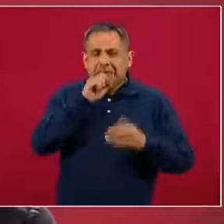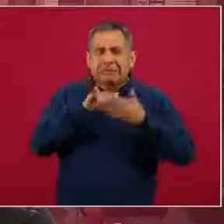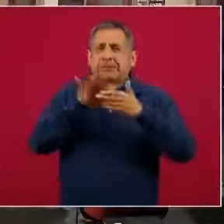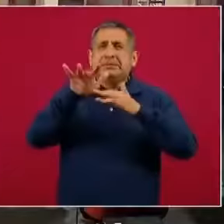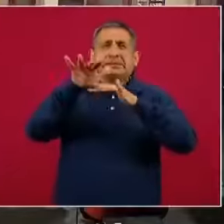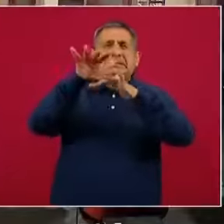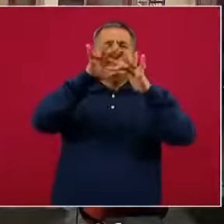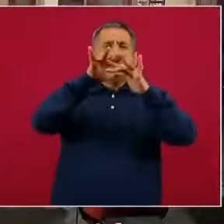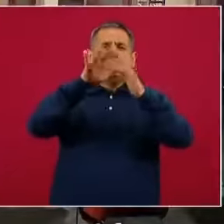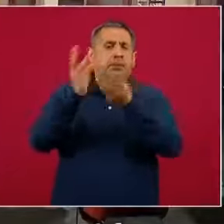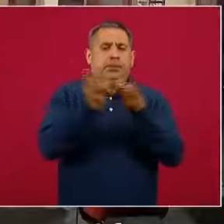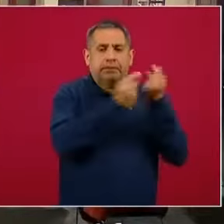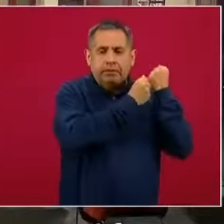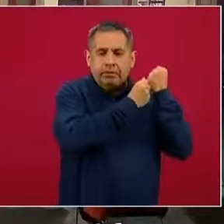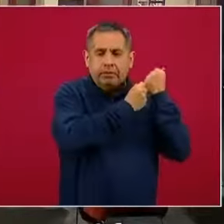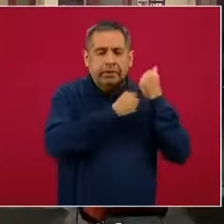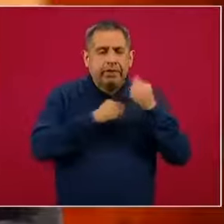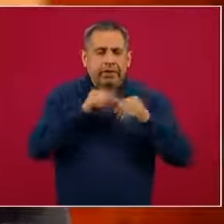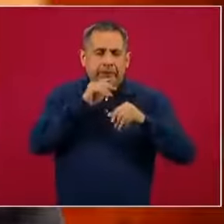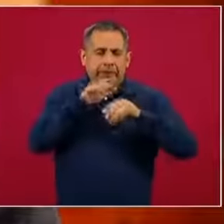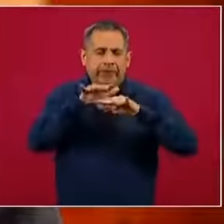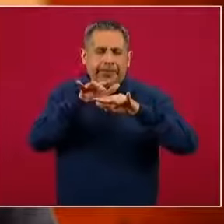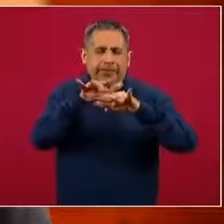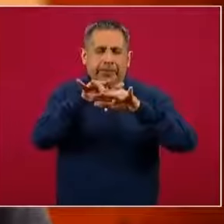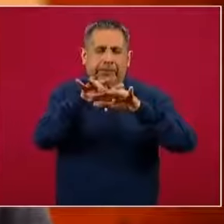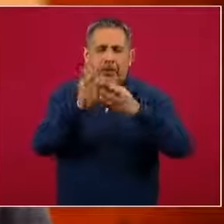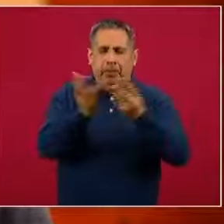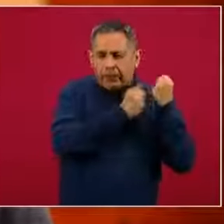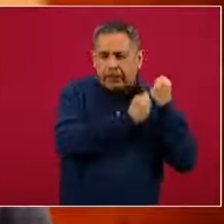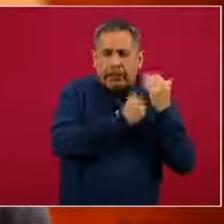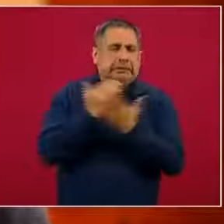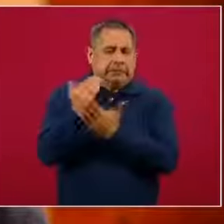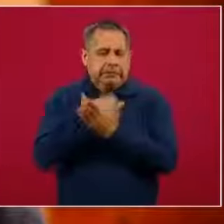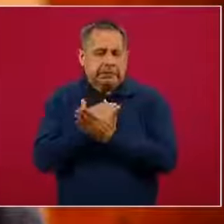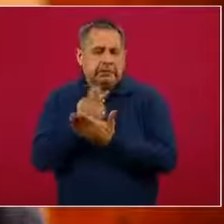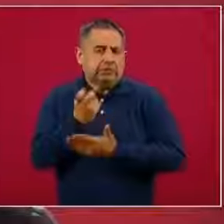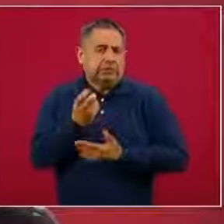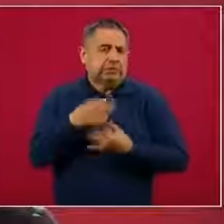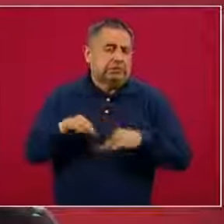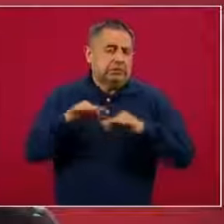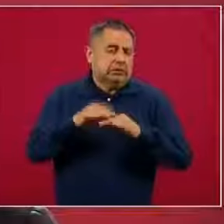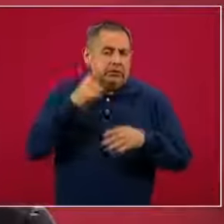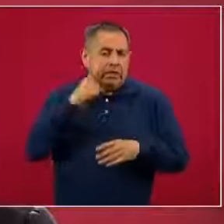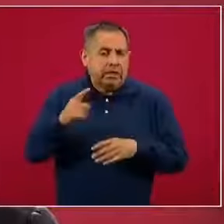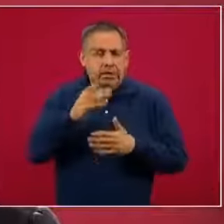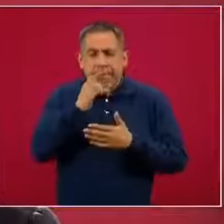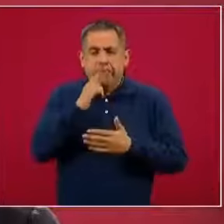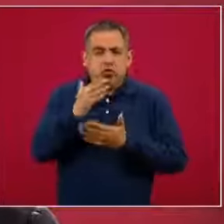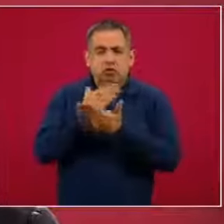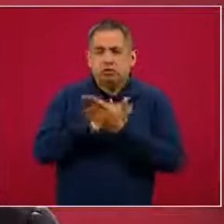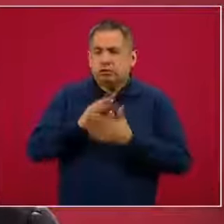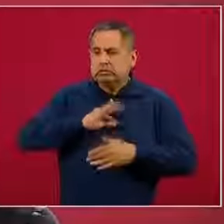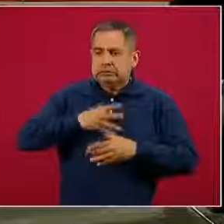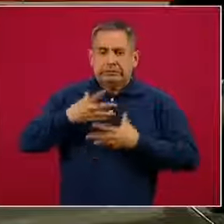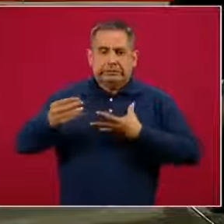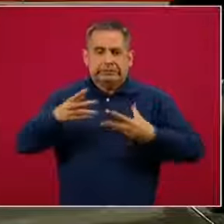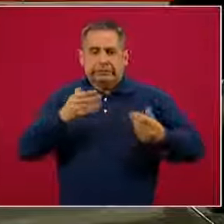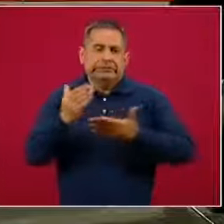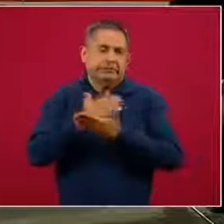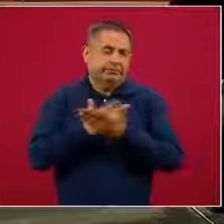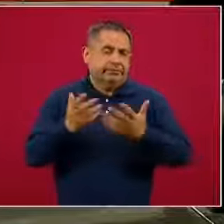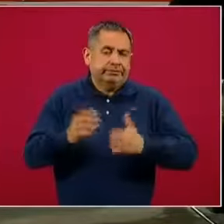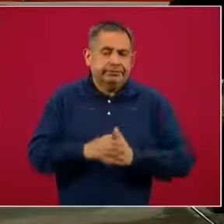patógeno. Entonces, en ese sentido, esto reduce muy sustancialmente la probabilidad de contagio dentro de la